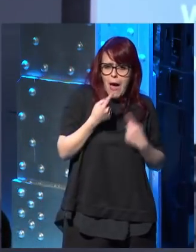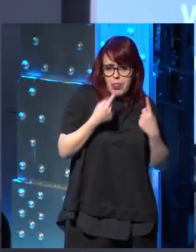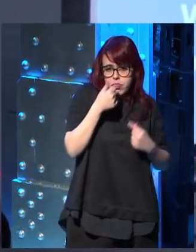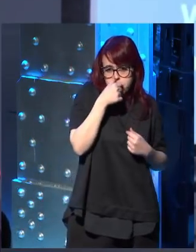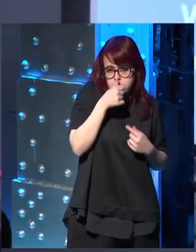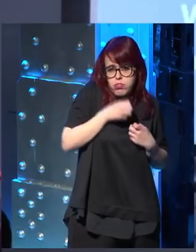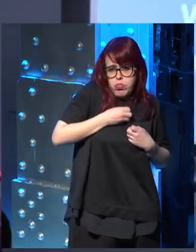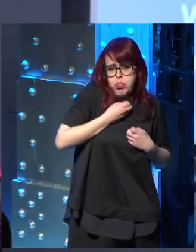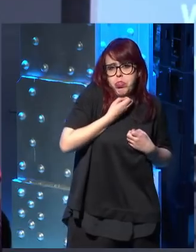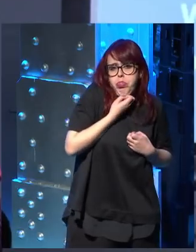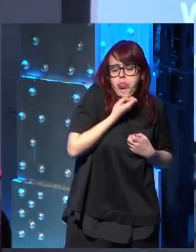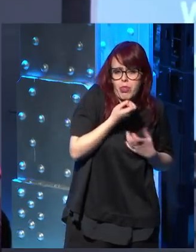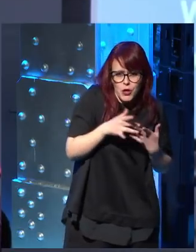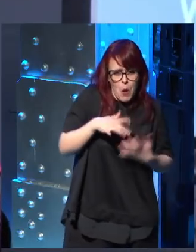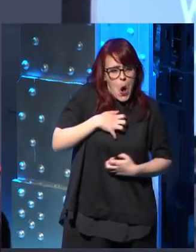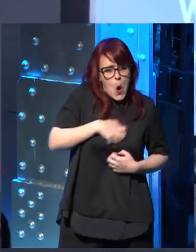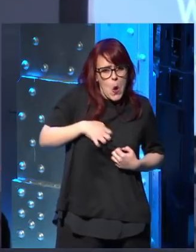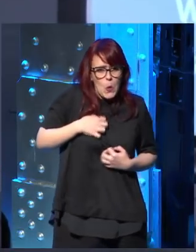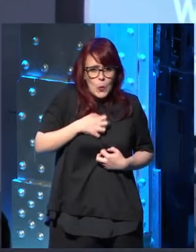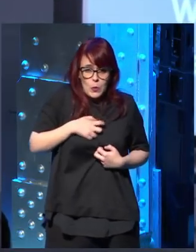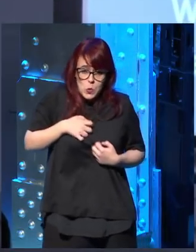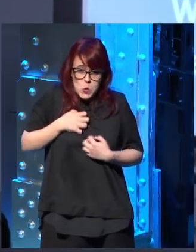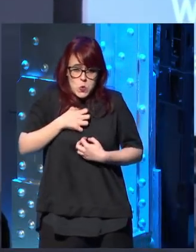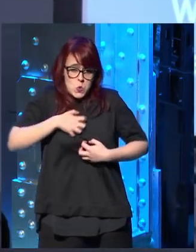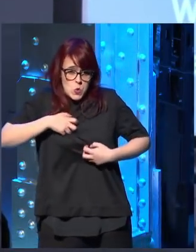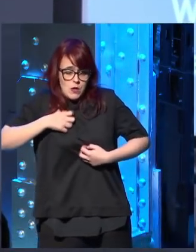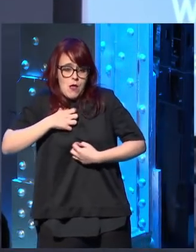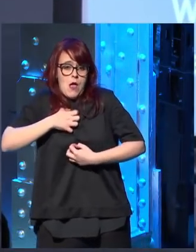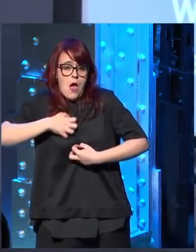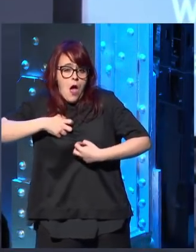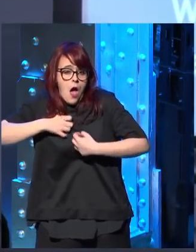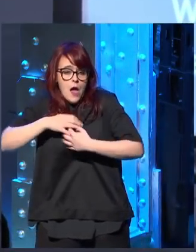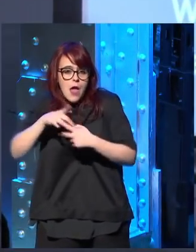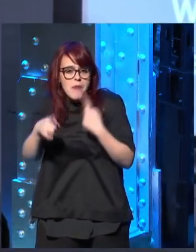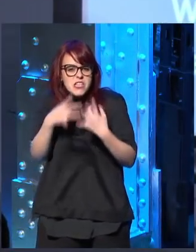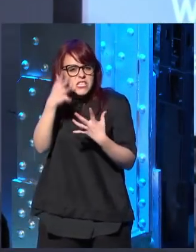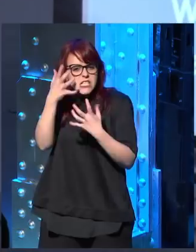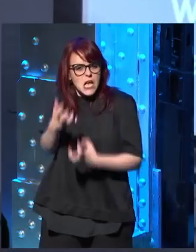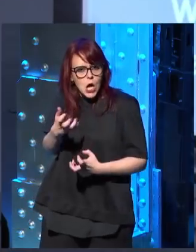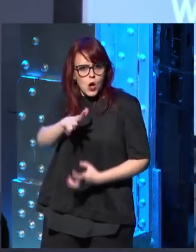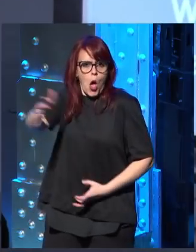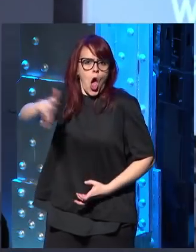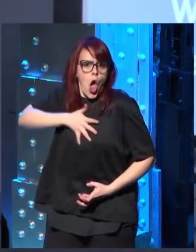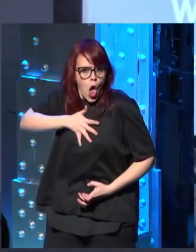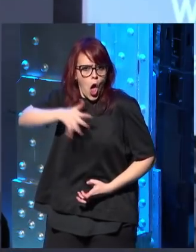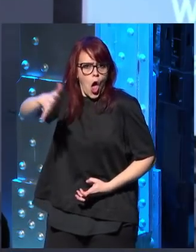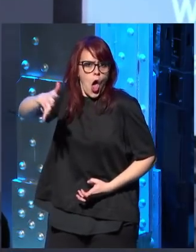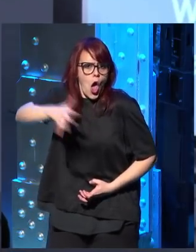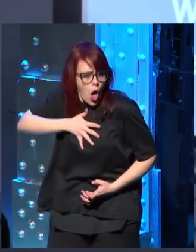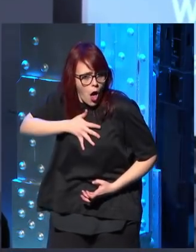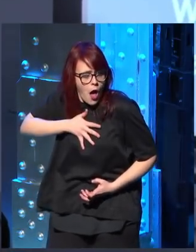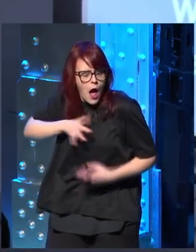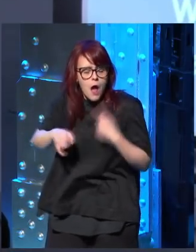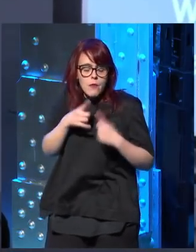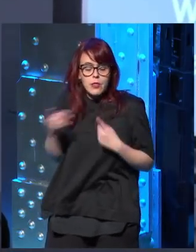grumosa, como revolviendo mucha materia, y otra seca, como un ladrido lento. A